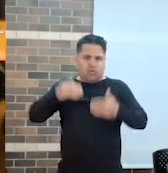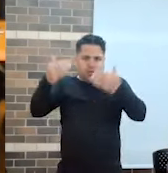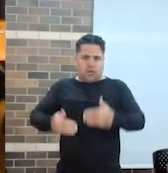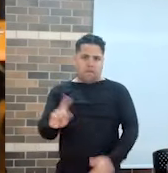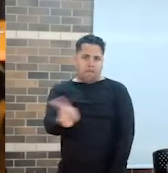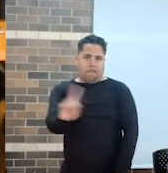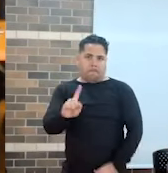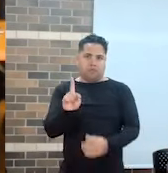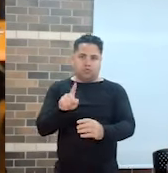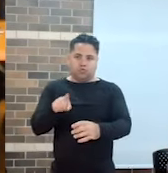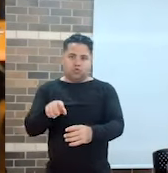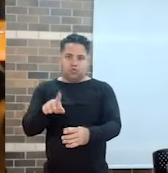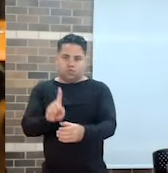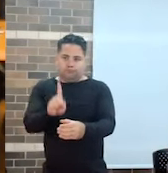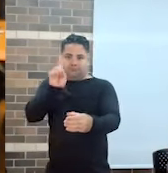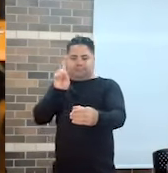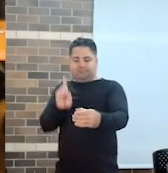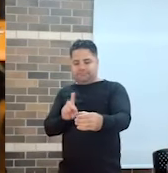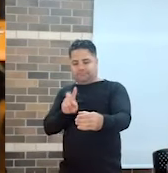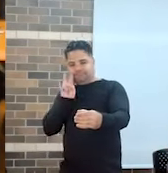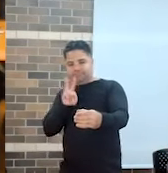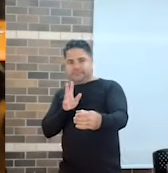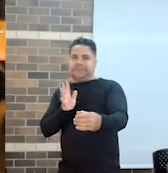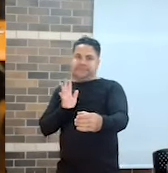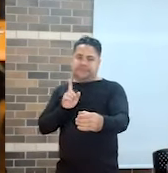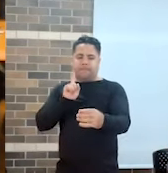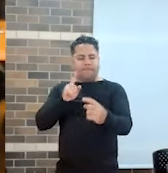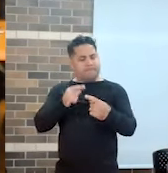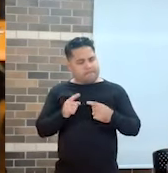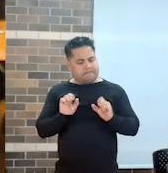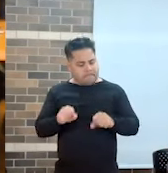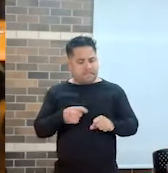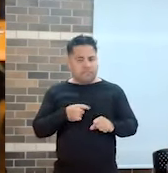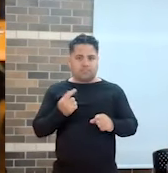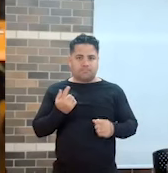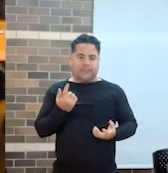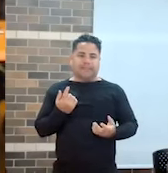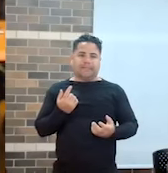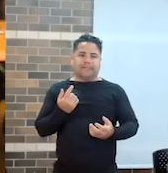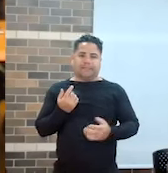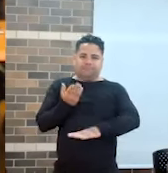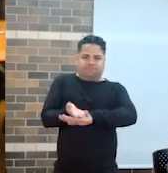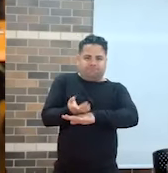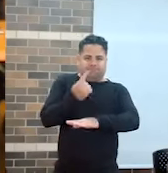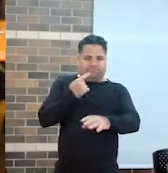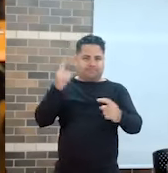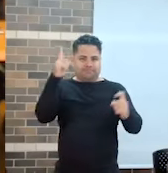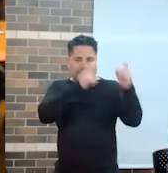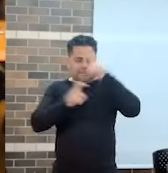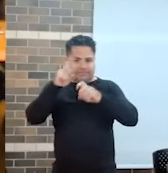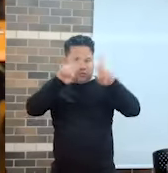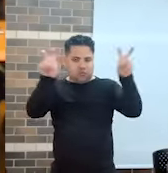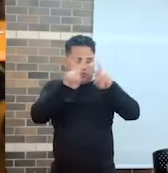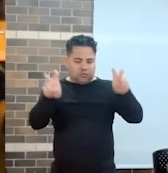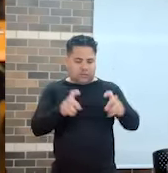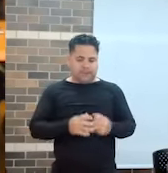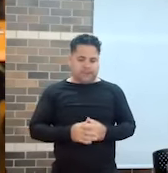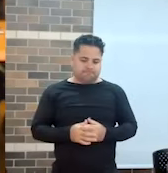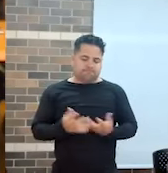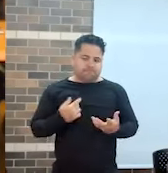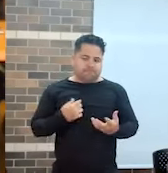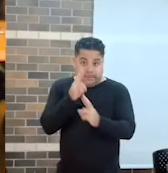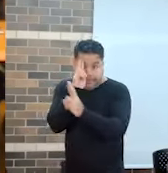lugar externo, pero pues también me permito de alguna manera poner aquí la palabra, poner aquí las reflexiones sobre el tema, ¿cierto? Desde